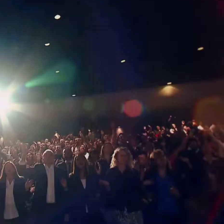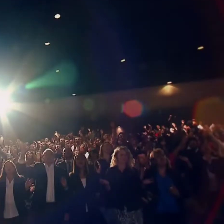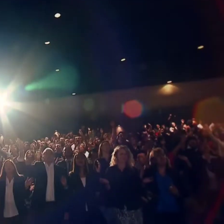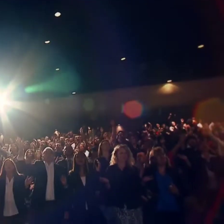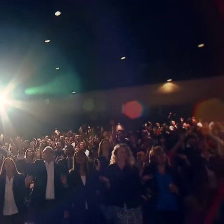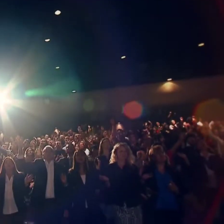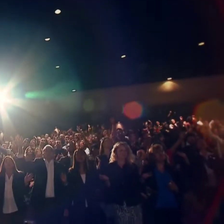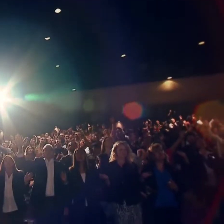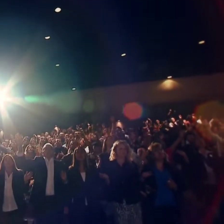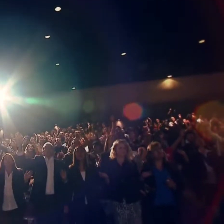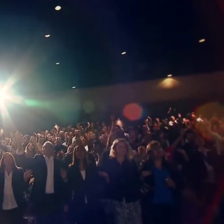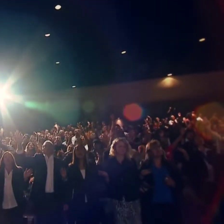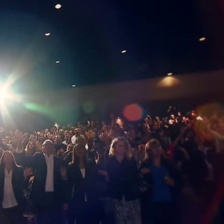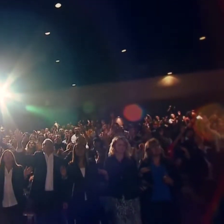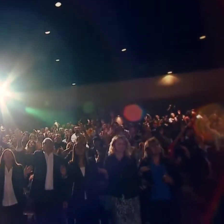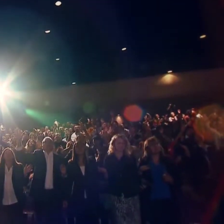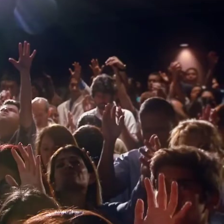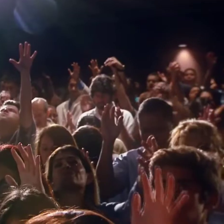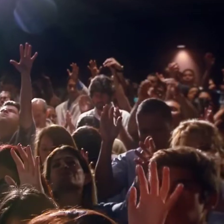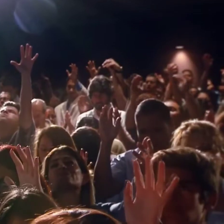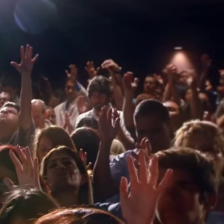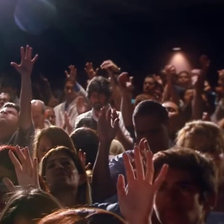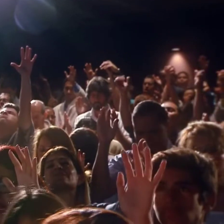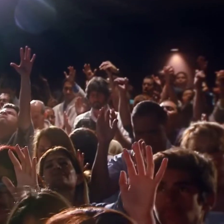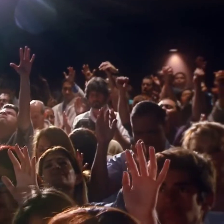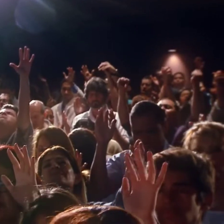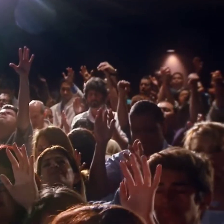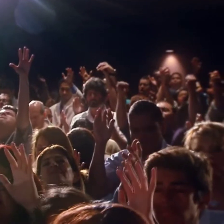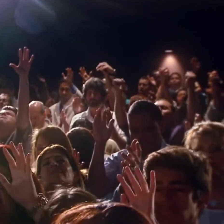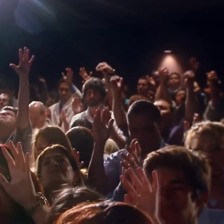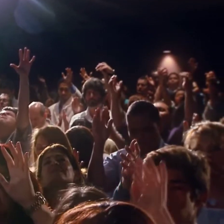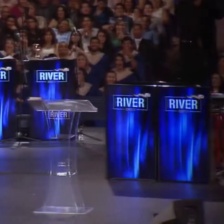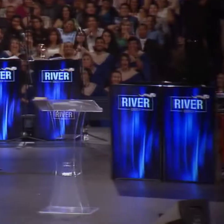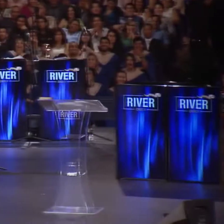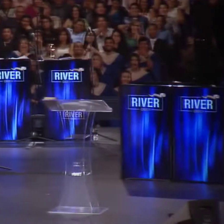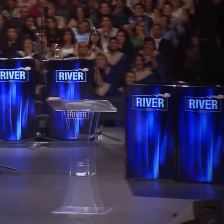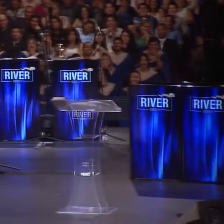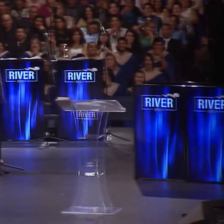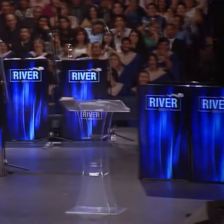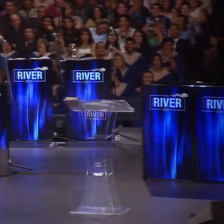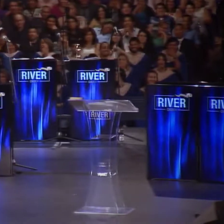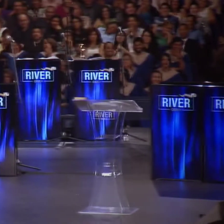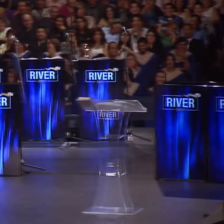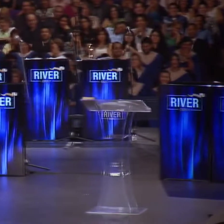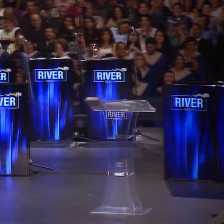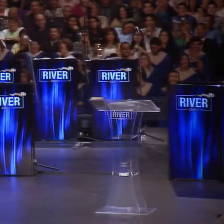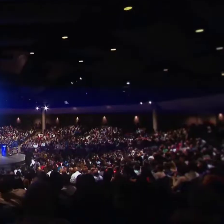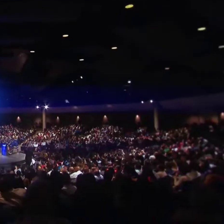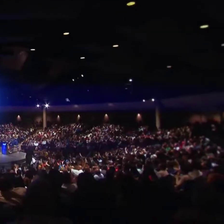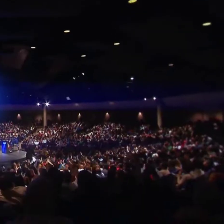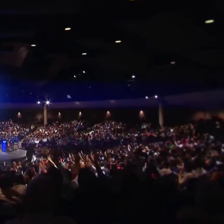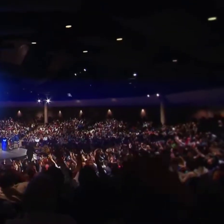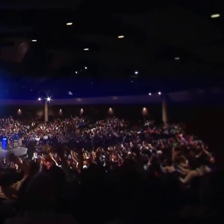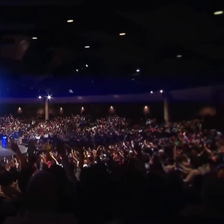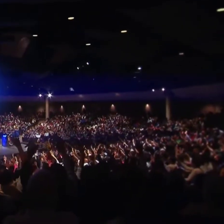Es un río que no se detiene.